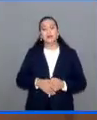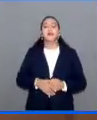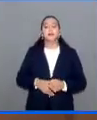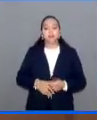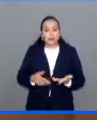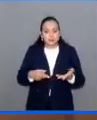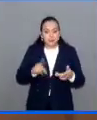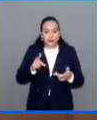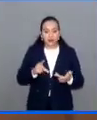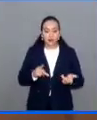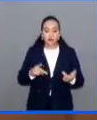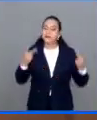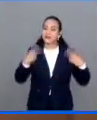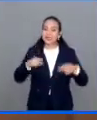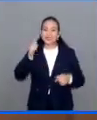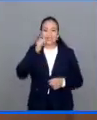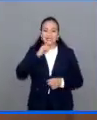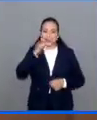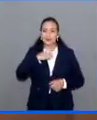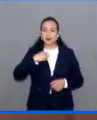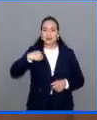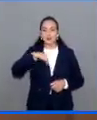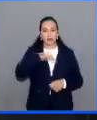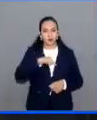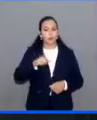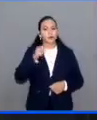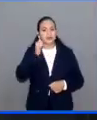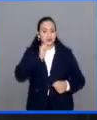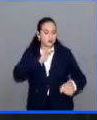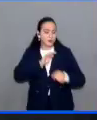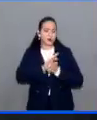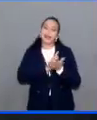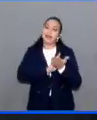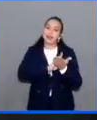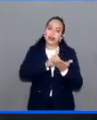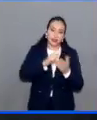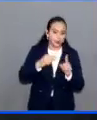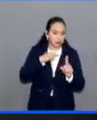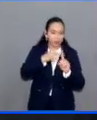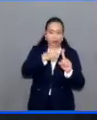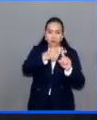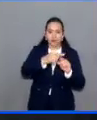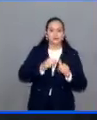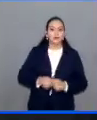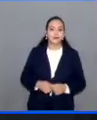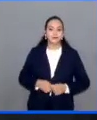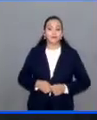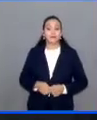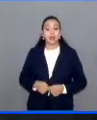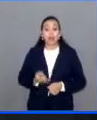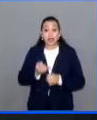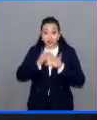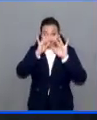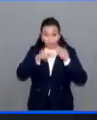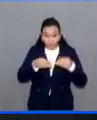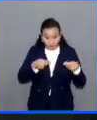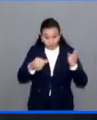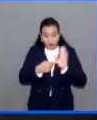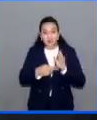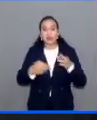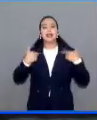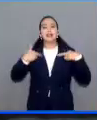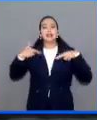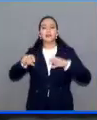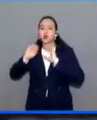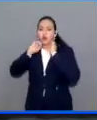tenemos que vivir los derechos, ni un paso atrás. En la presentación del informe participaron representantes de organizaciones de la